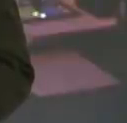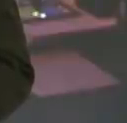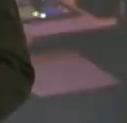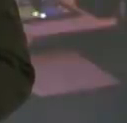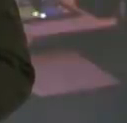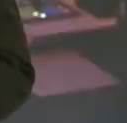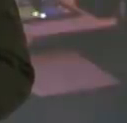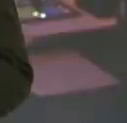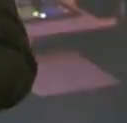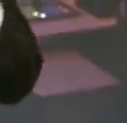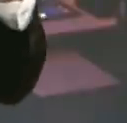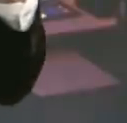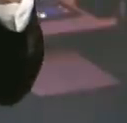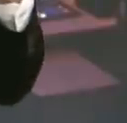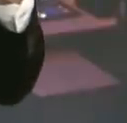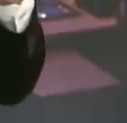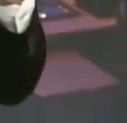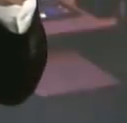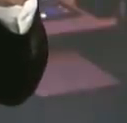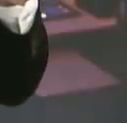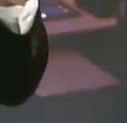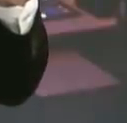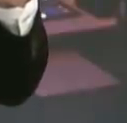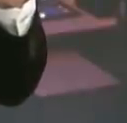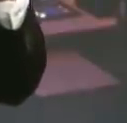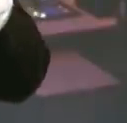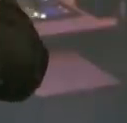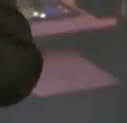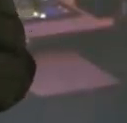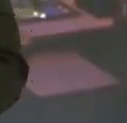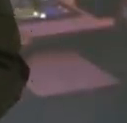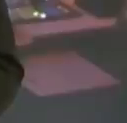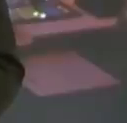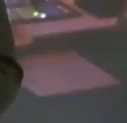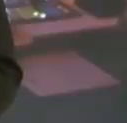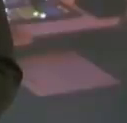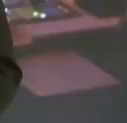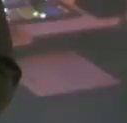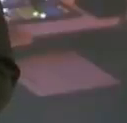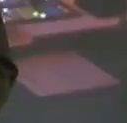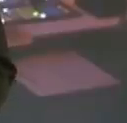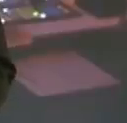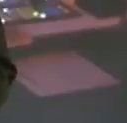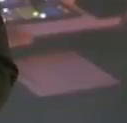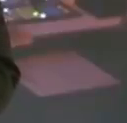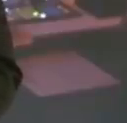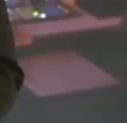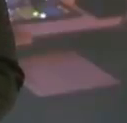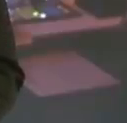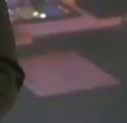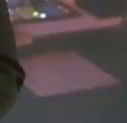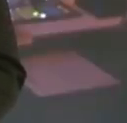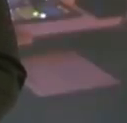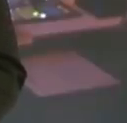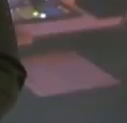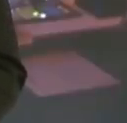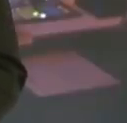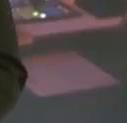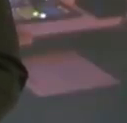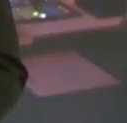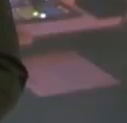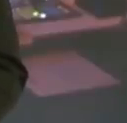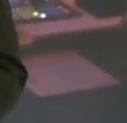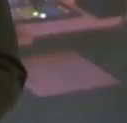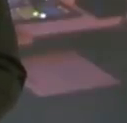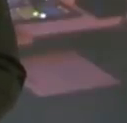Y bien, vamos a esta hora con información en vivo y en directo que se está generando en el marco de este 5 de marzo. Recordemos que desde primeras horas de la mañana del día de hoy